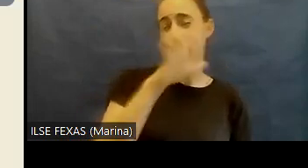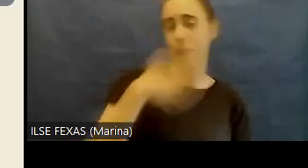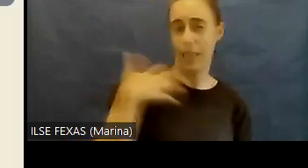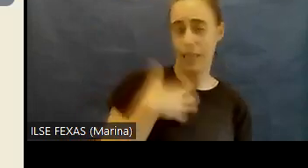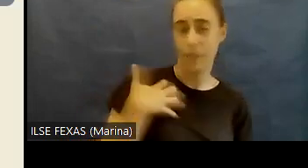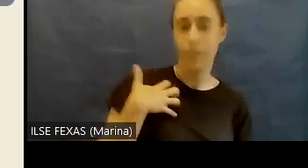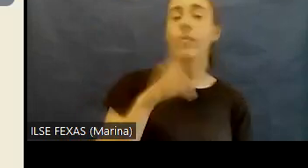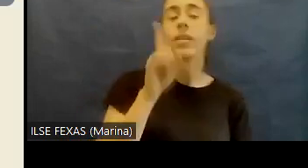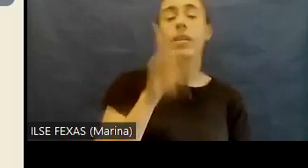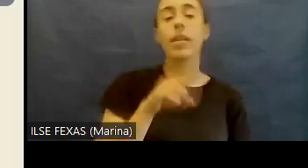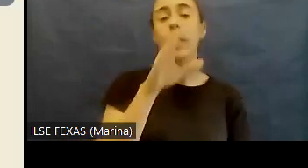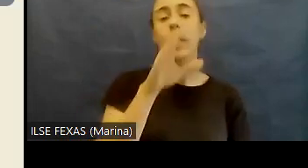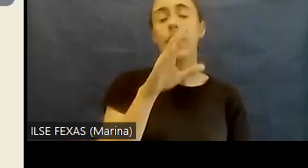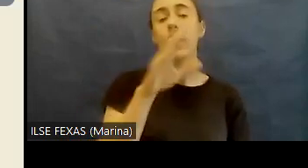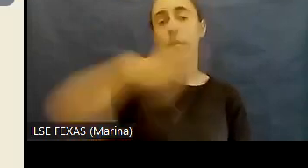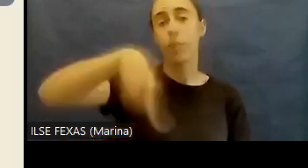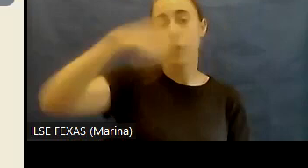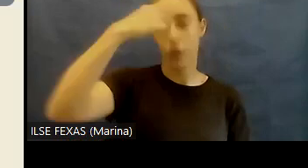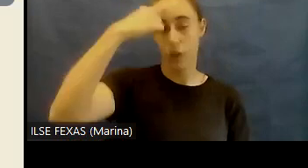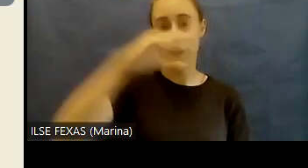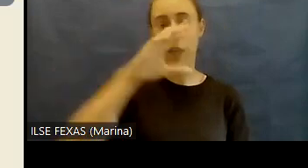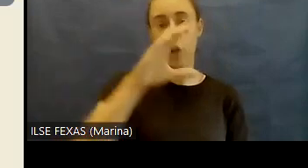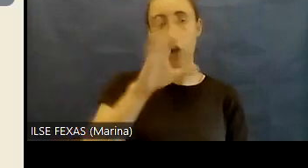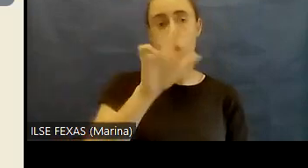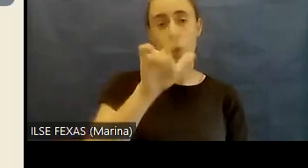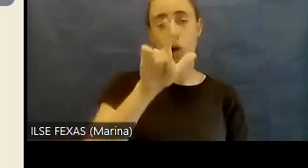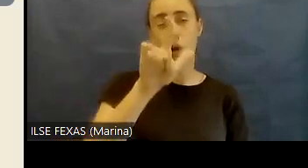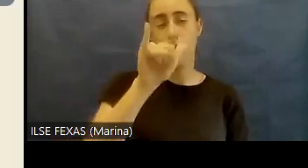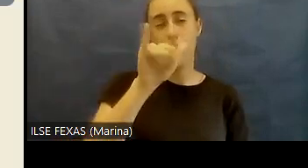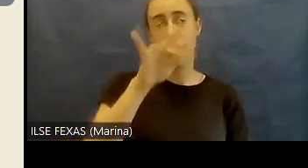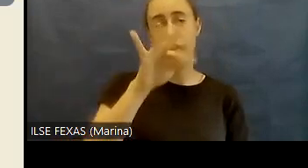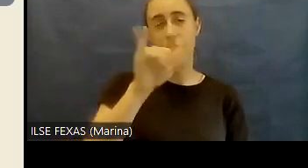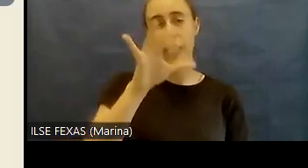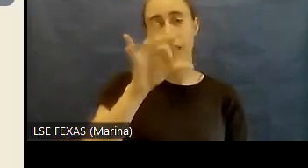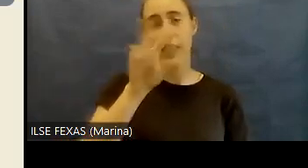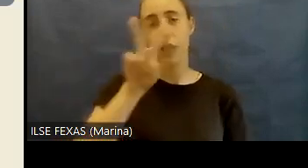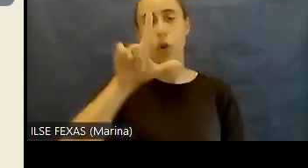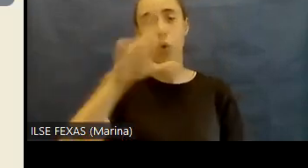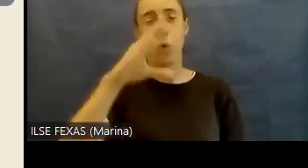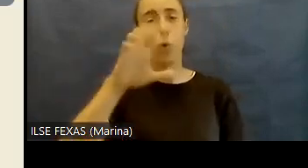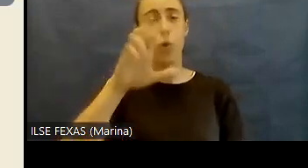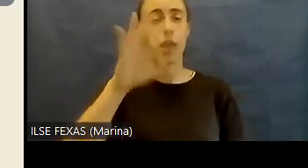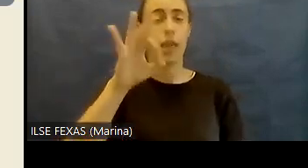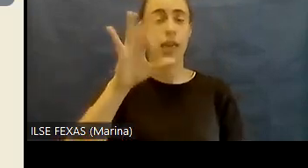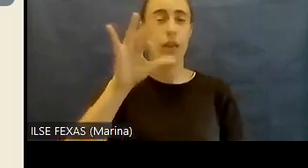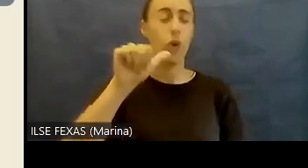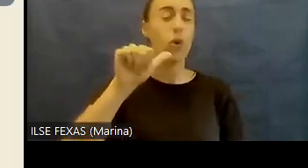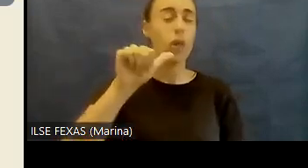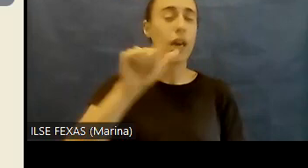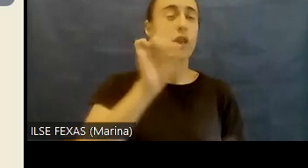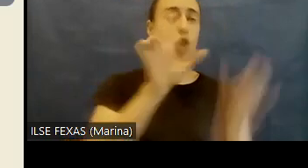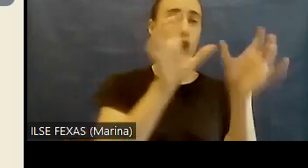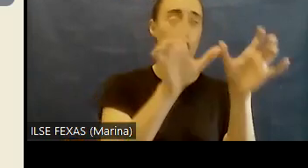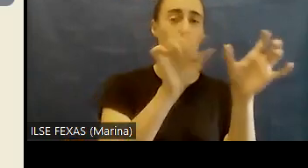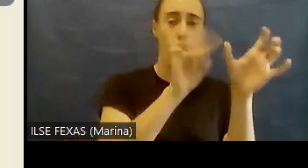colon, o sea, sabéis que la colitis ulcerosa es una enfermedad inflamatoria intestinal que solo afecta al colon, mientras que la enfermedad de Crohn puede afectar